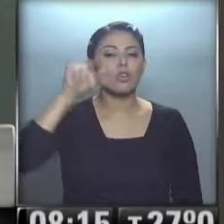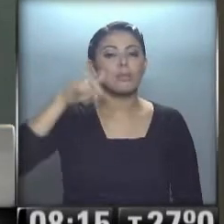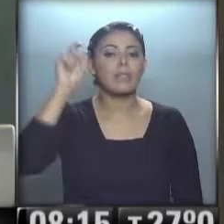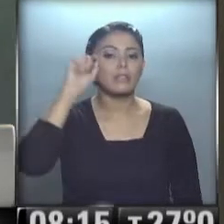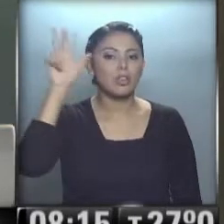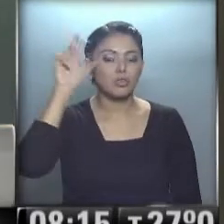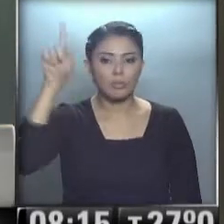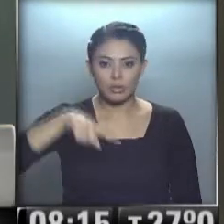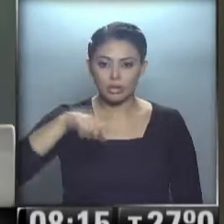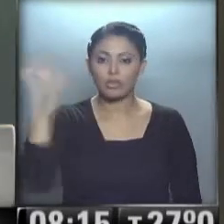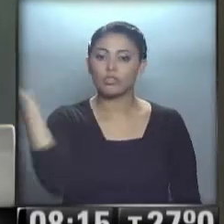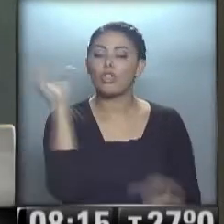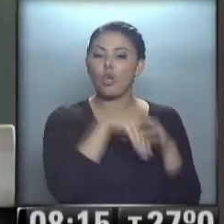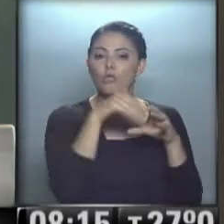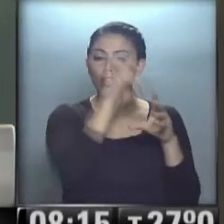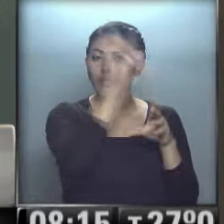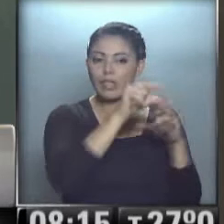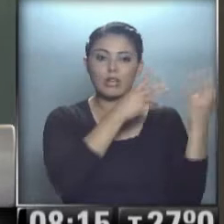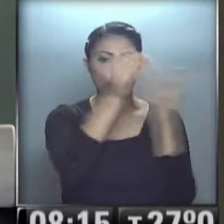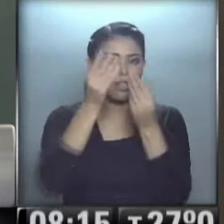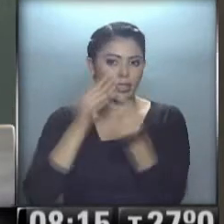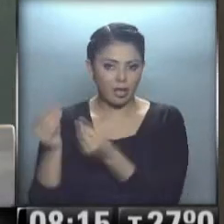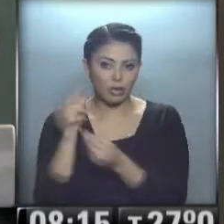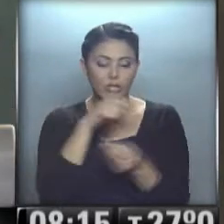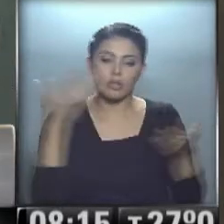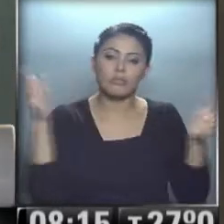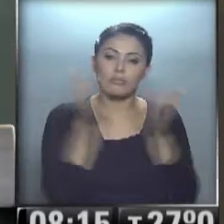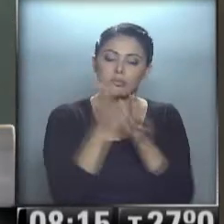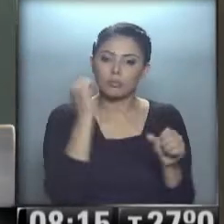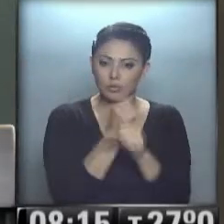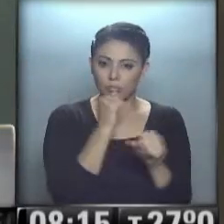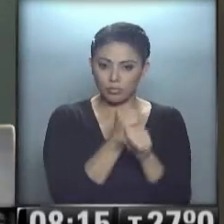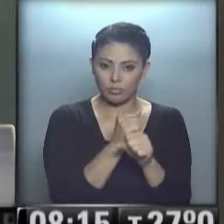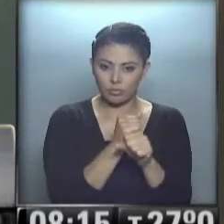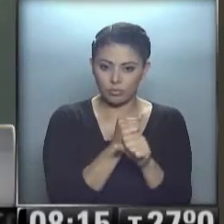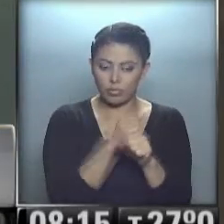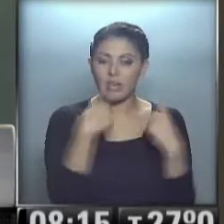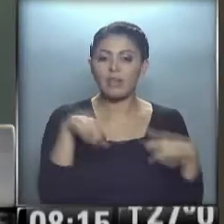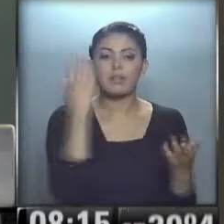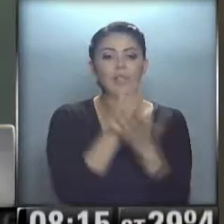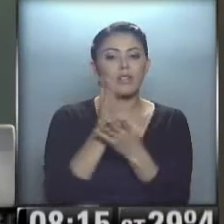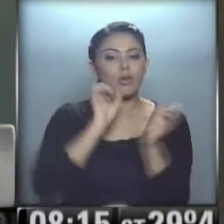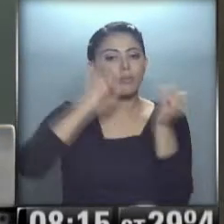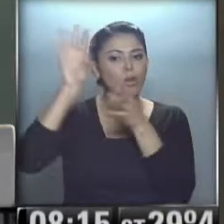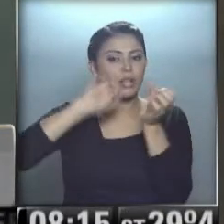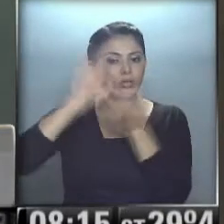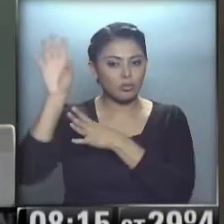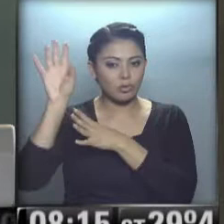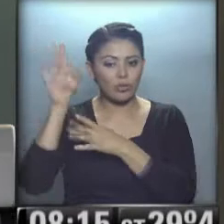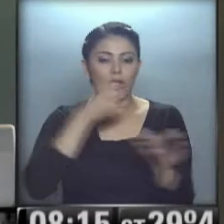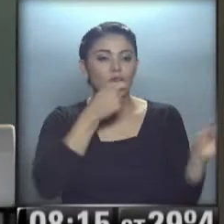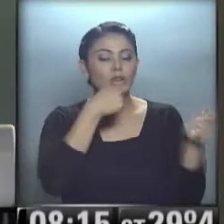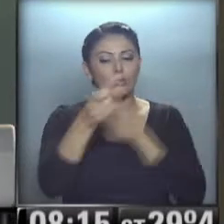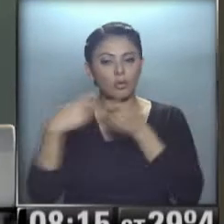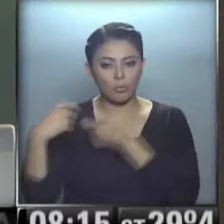258,38% en concepto de Fondo Federal Solidario. Esto es la coparticipación de los derechos de exportación derivados de la